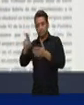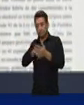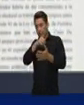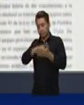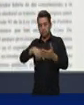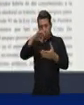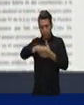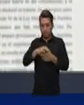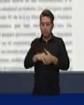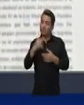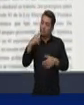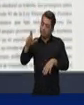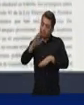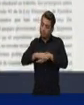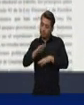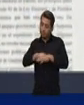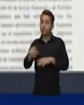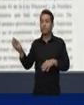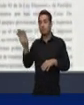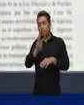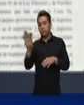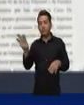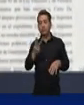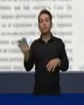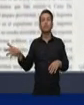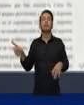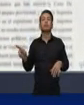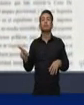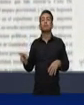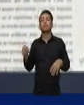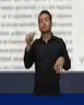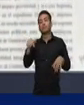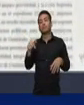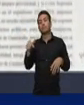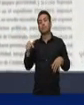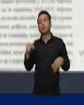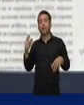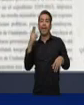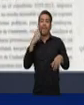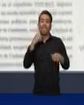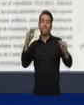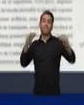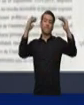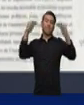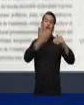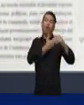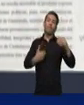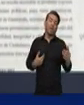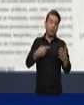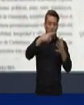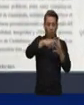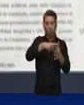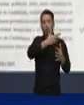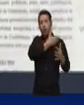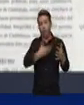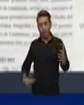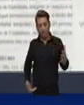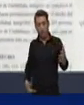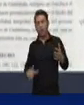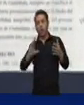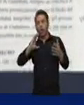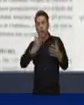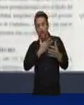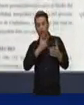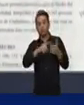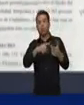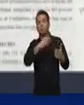exhorta a los 3 poderes del Estado para que en el ejercicio de sus funciones, que le corresponden de conformidad con la ley, continúen velando por el respeto a